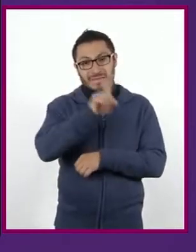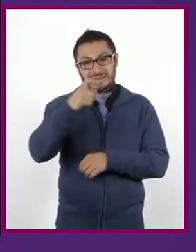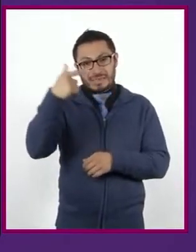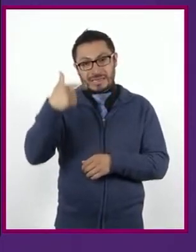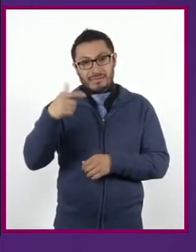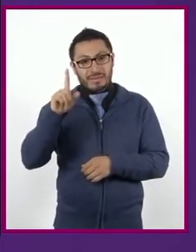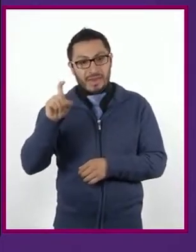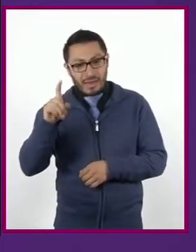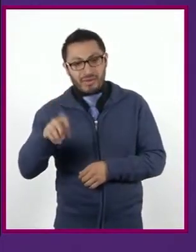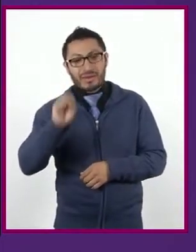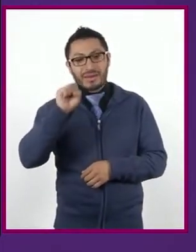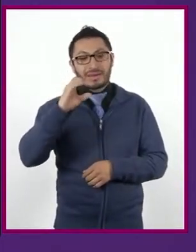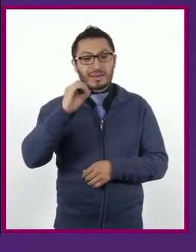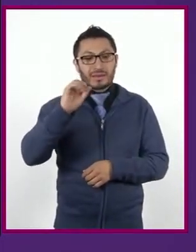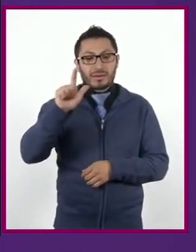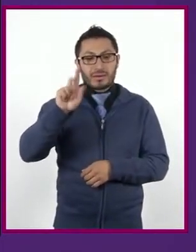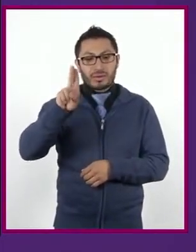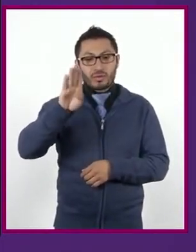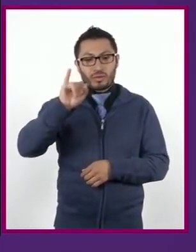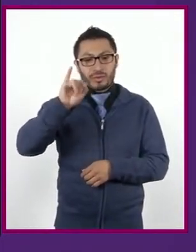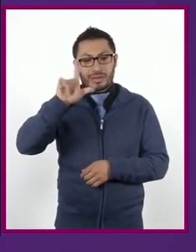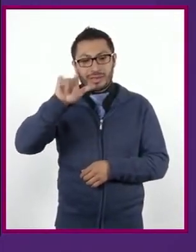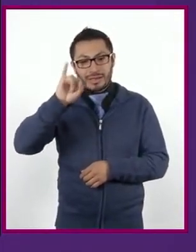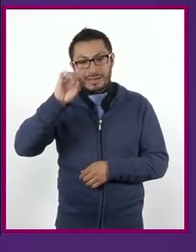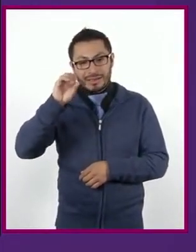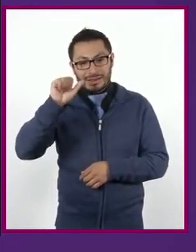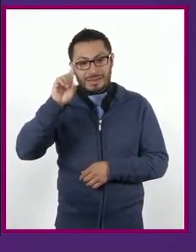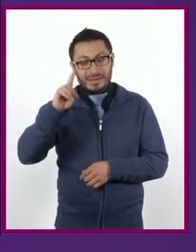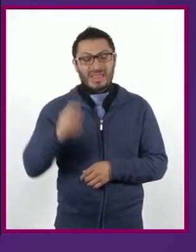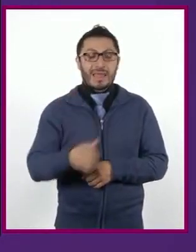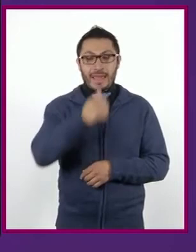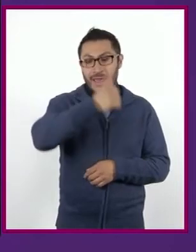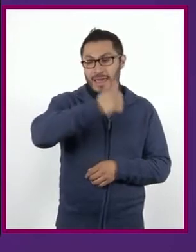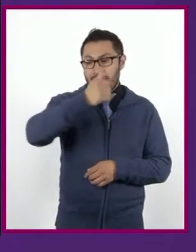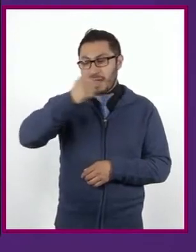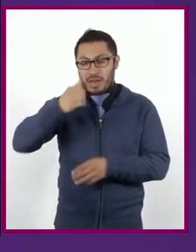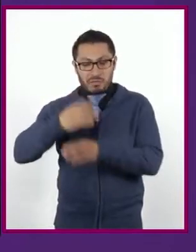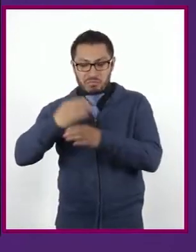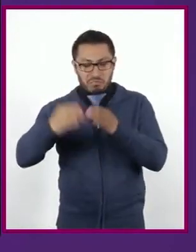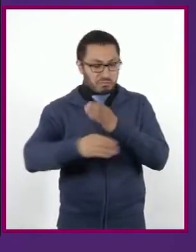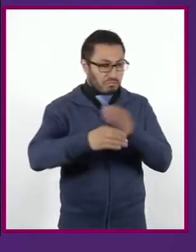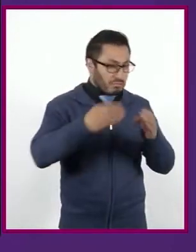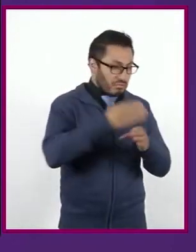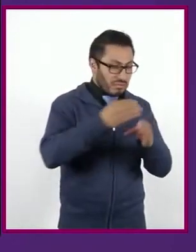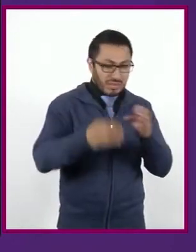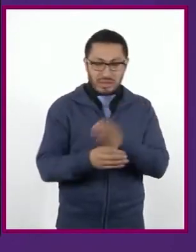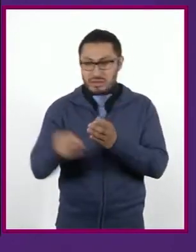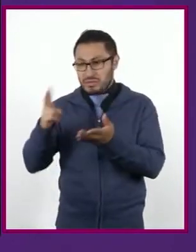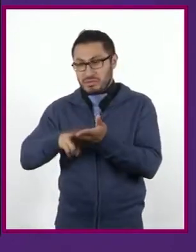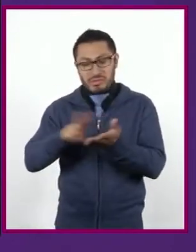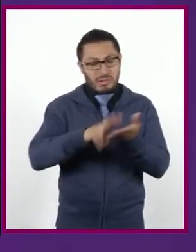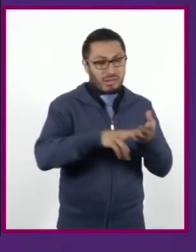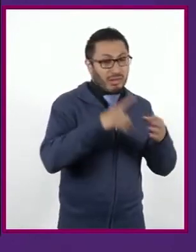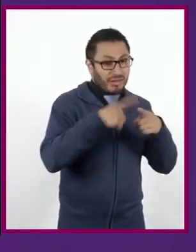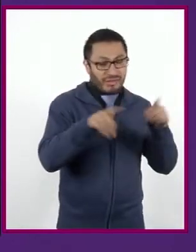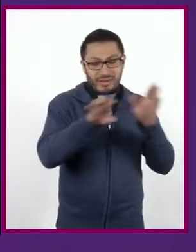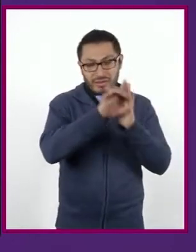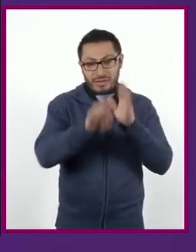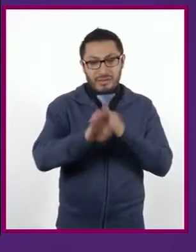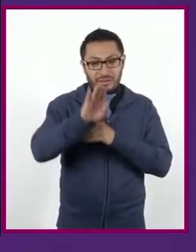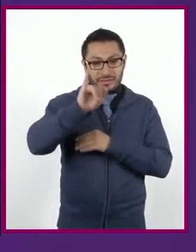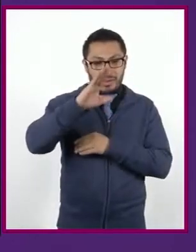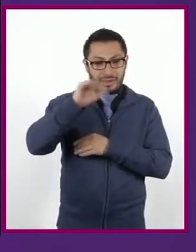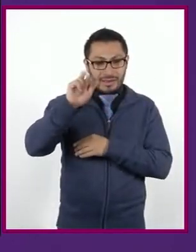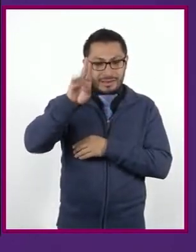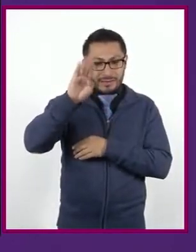como solubilidad. Cada sustancia tiene un valor de solubilidad. Por ejemplo, en el bicarbonato de sodio es